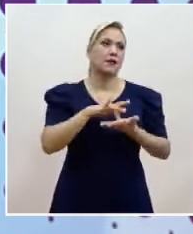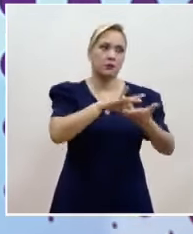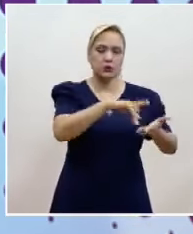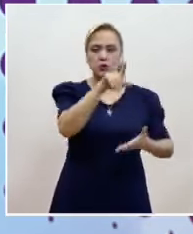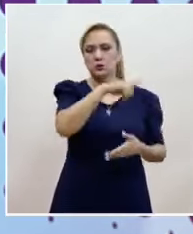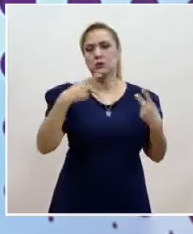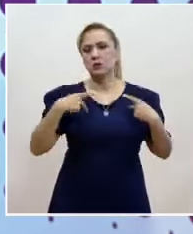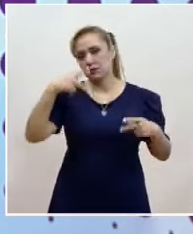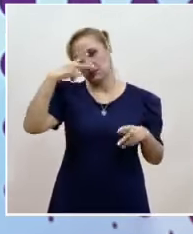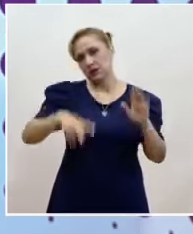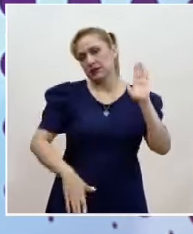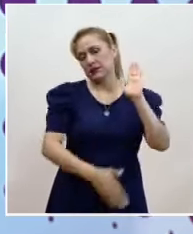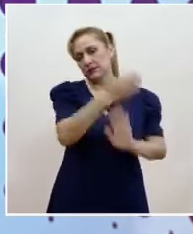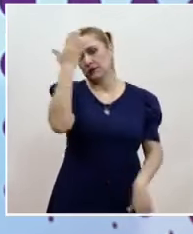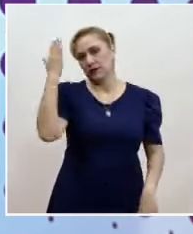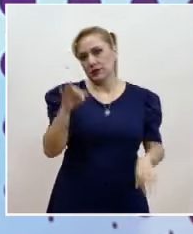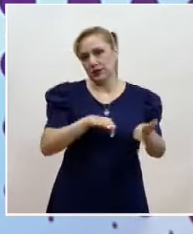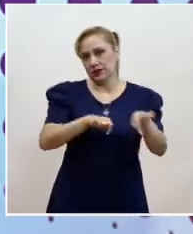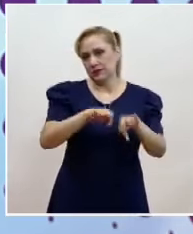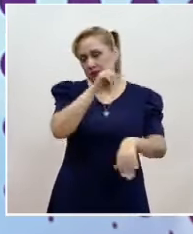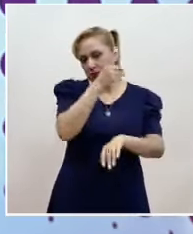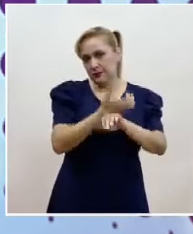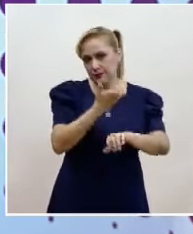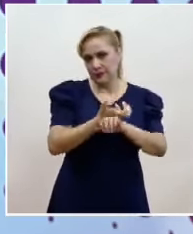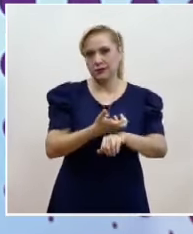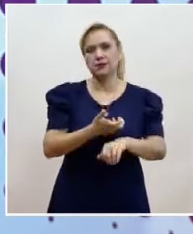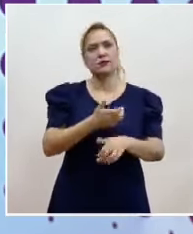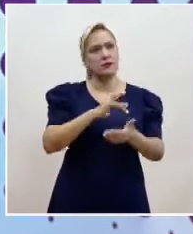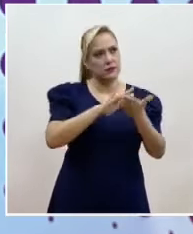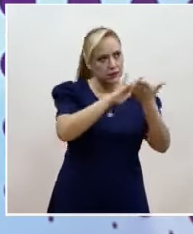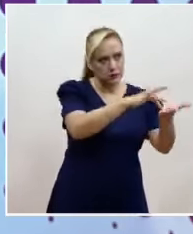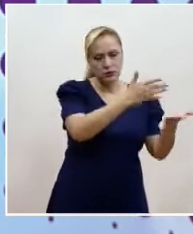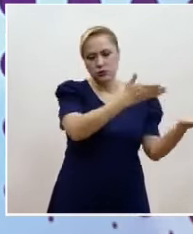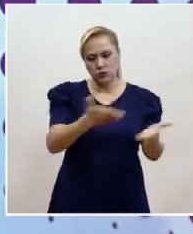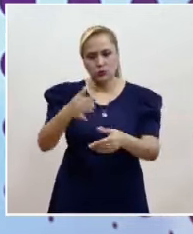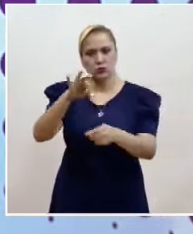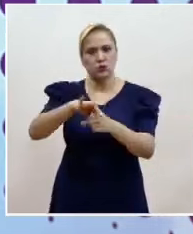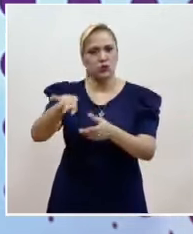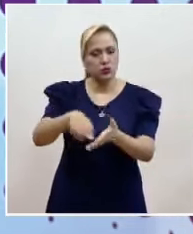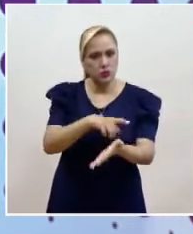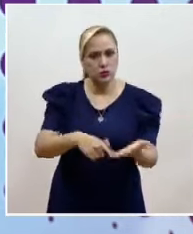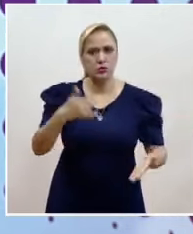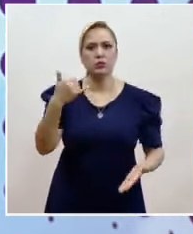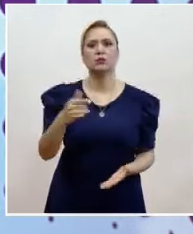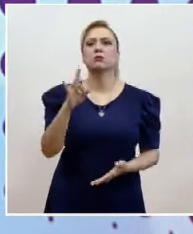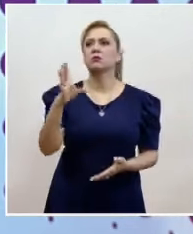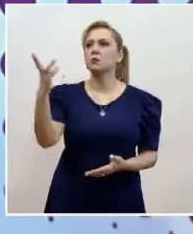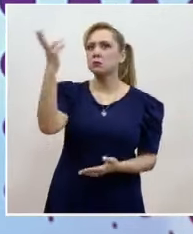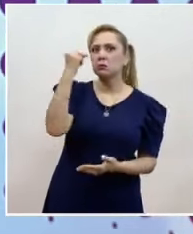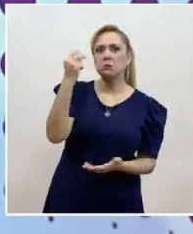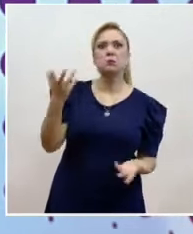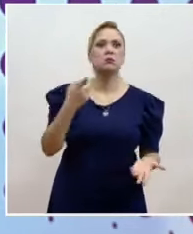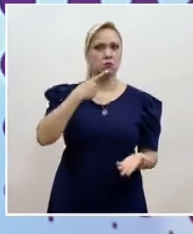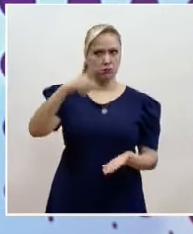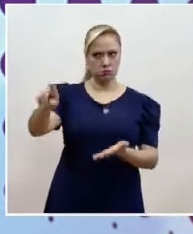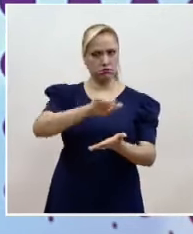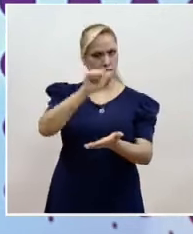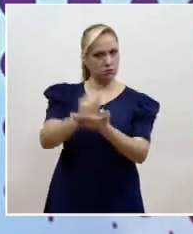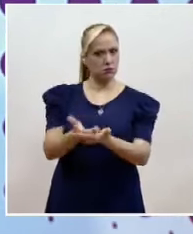están allá, que no solo es Claro. proteger el voto, sino también cuando éste se pueda ver afectado, que tengan la tutela judicial. Y ahí creo que veo